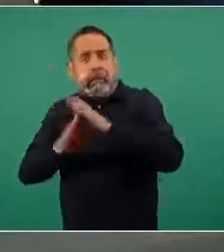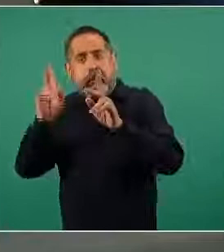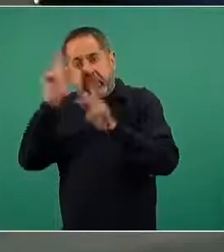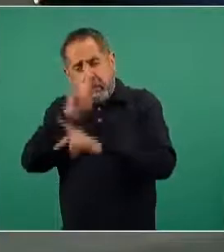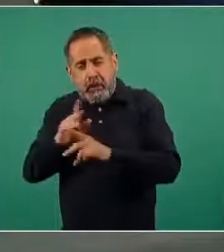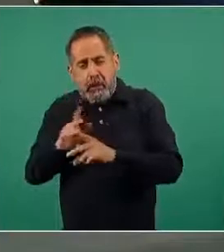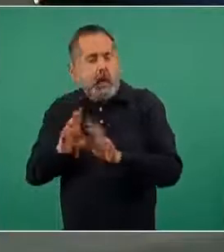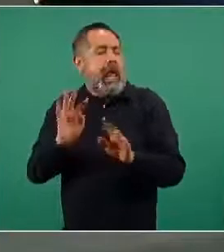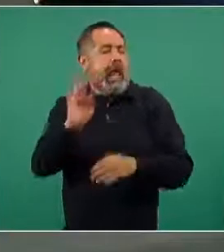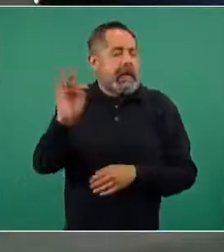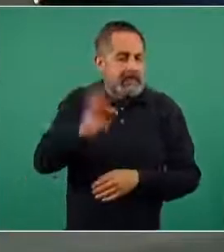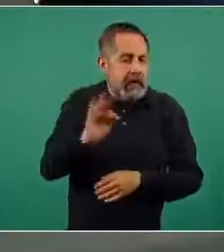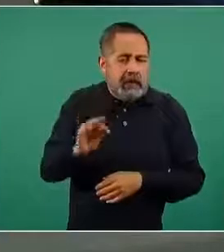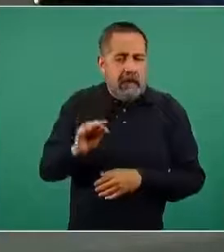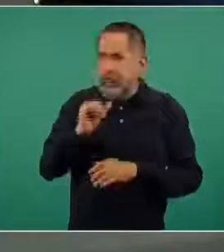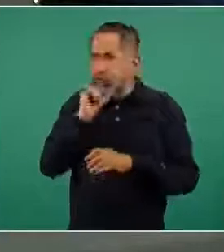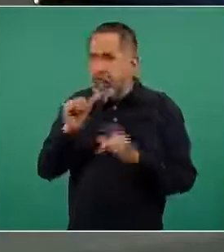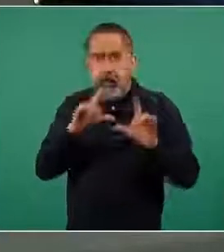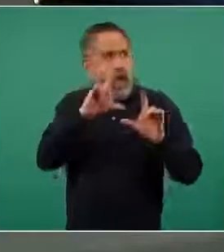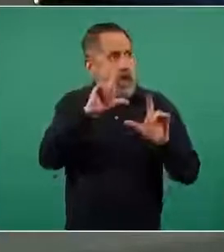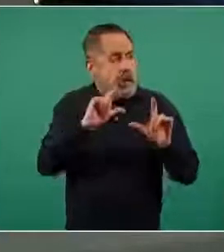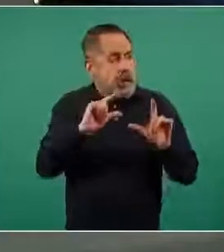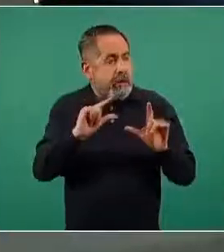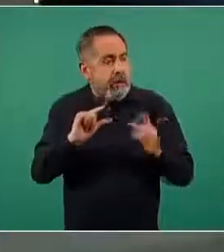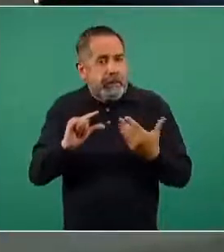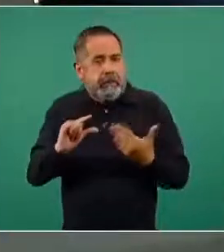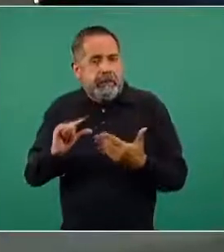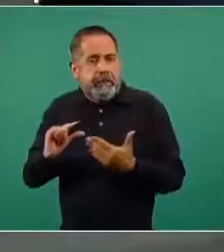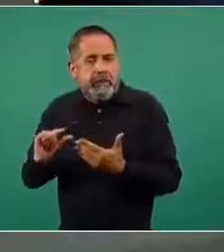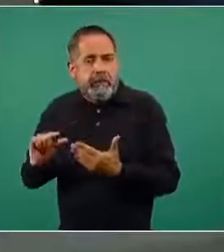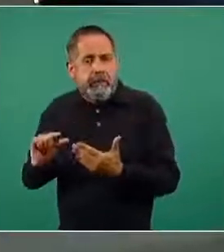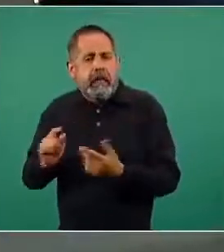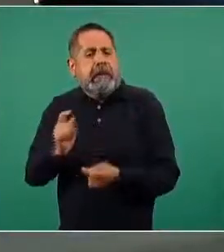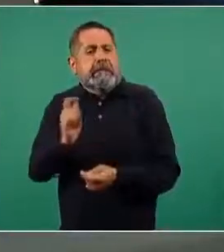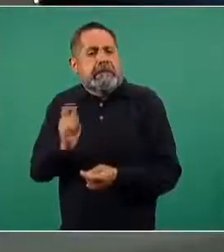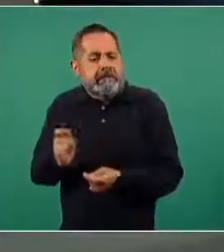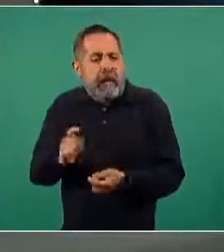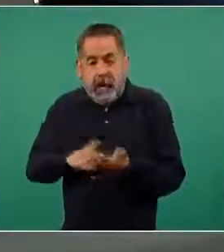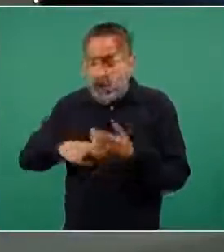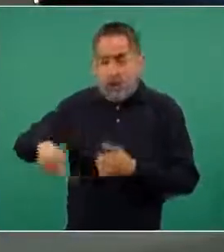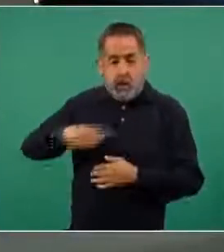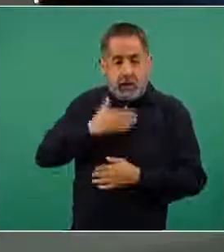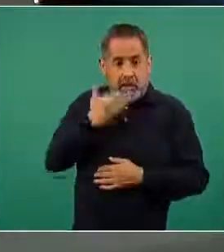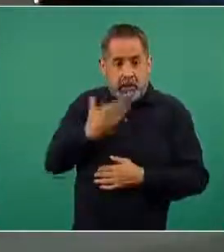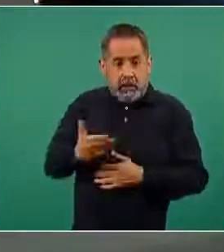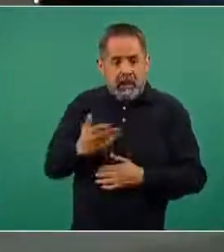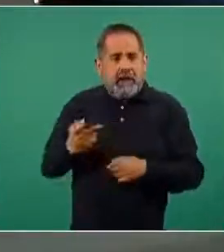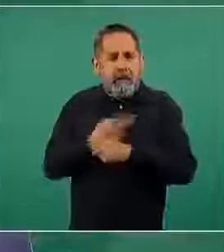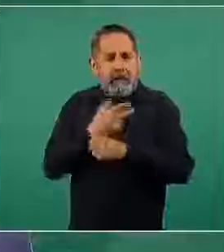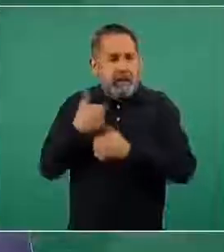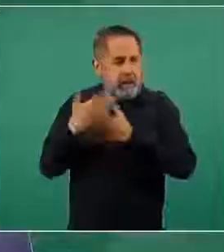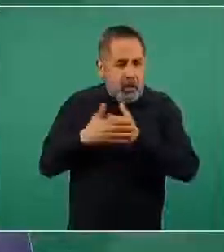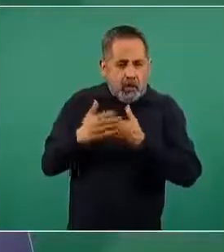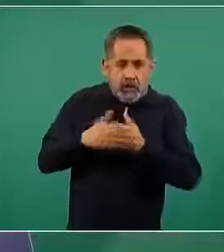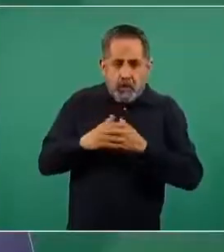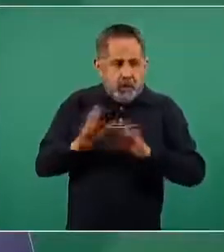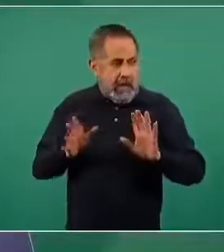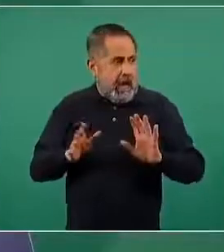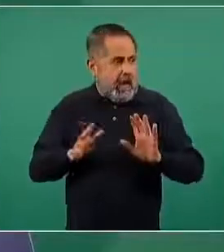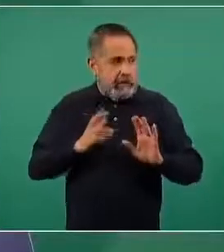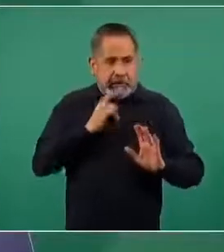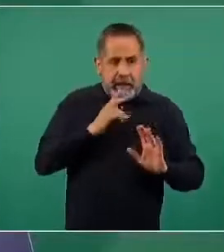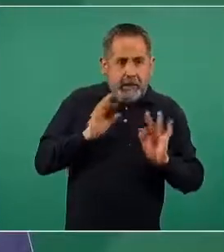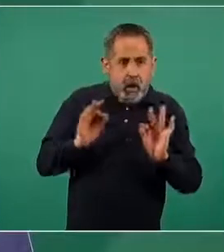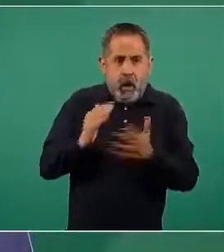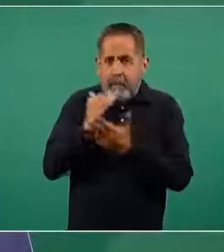cosas bien? Y aunado al efecto de la vacuna que ya se empieza a ver, ¿ese podría ser una característica para